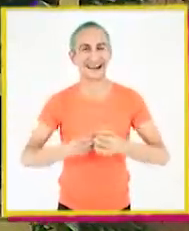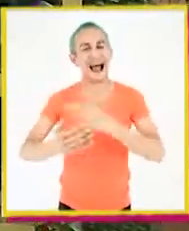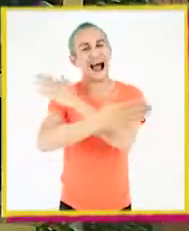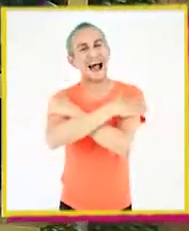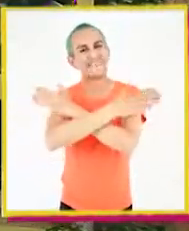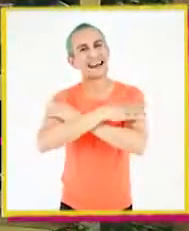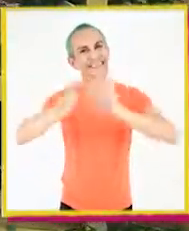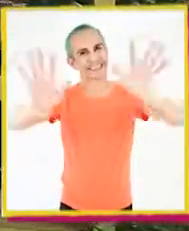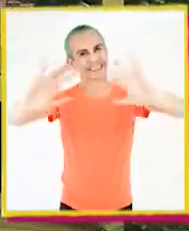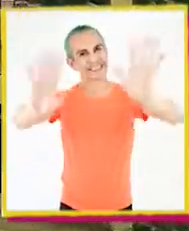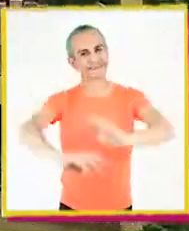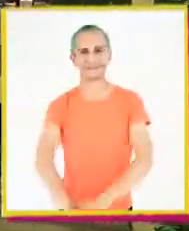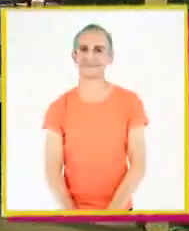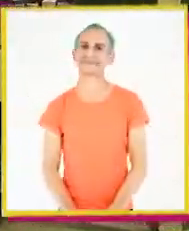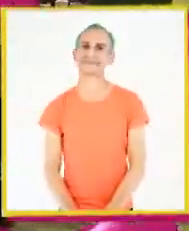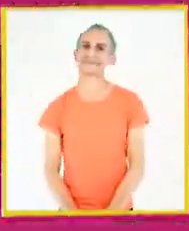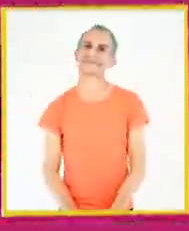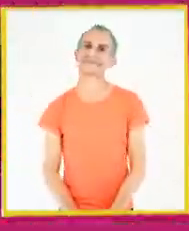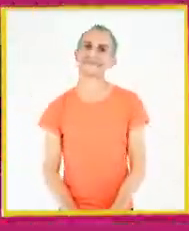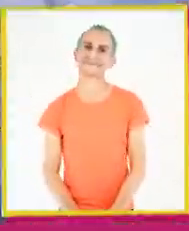Naturales. Les mando un abrazo. ¡Chao!